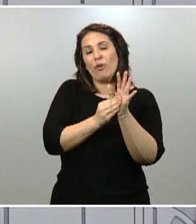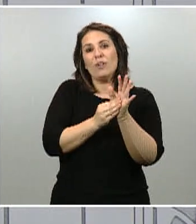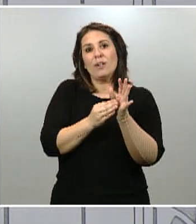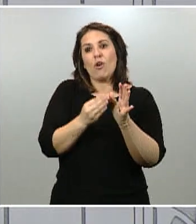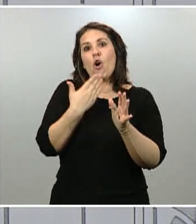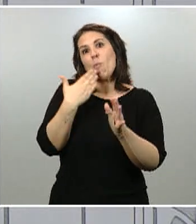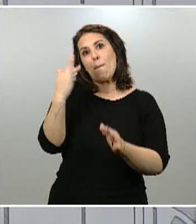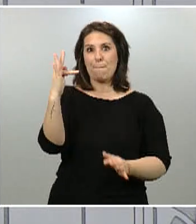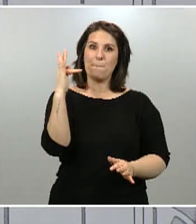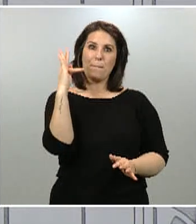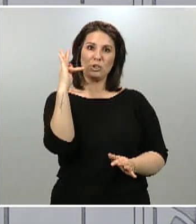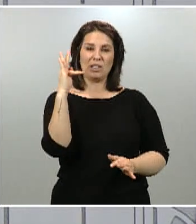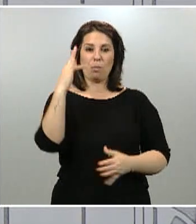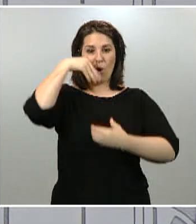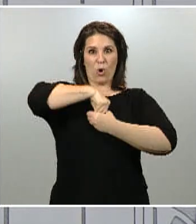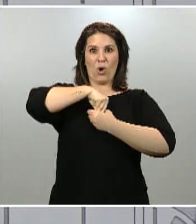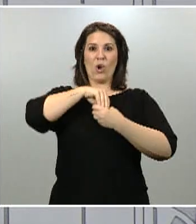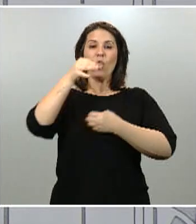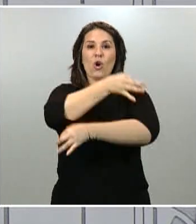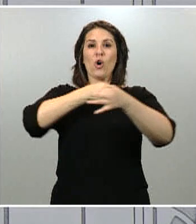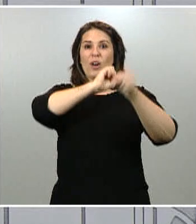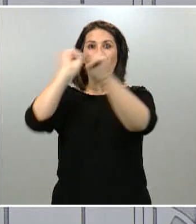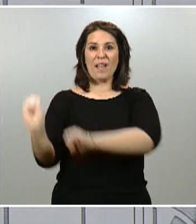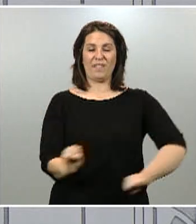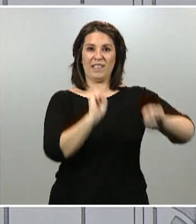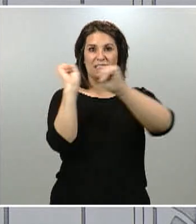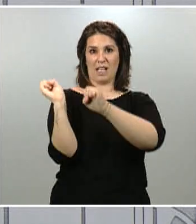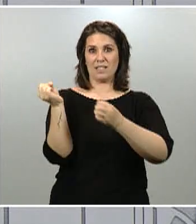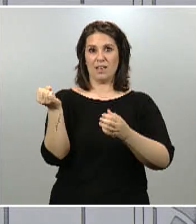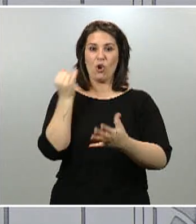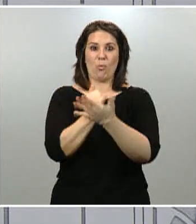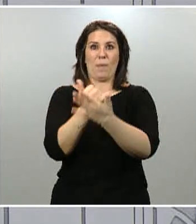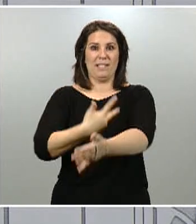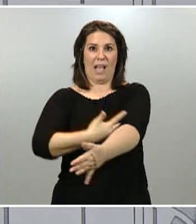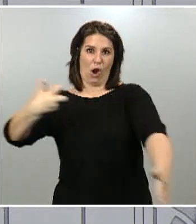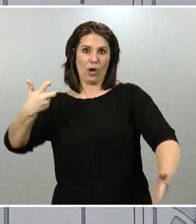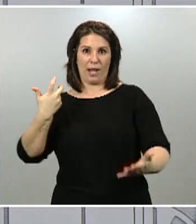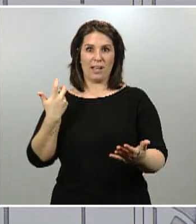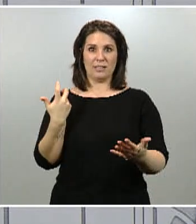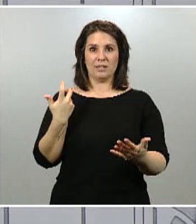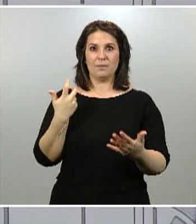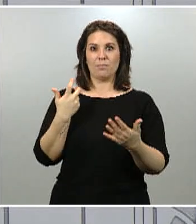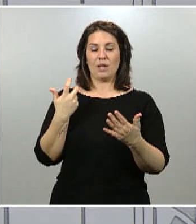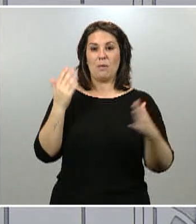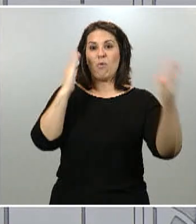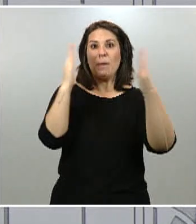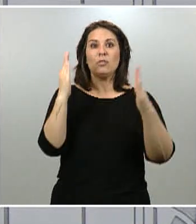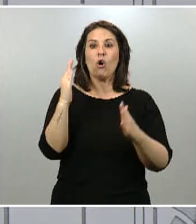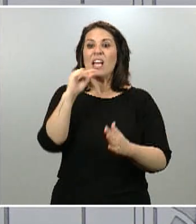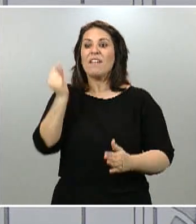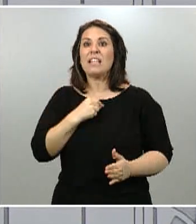con defensas que detectamos con pruebas serológicas que no podemos ubicar en un momento determinado y que, por lo tanto, no